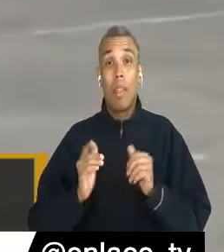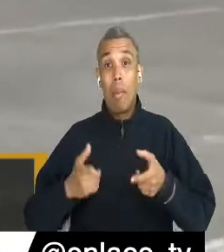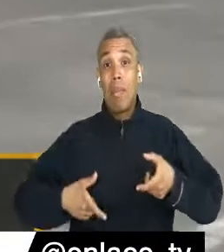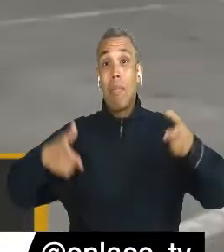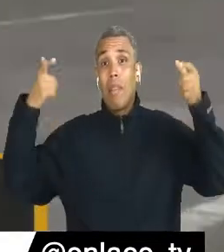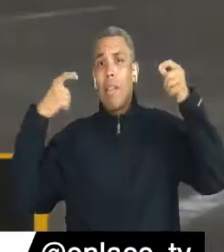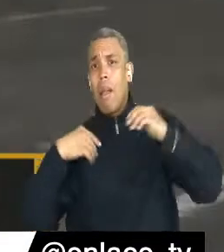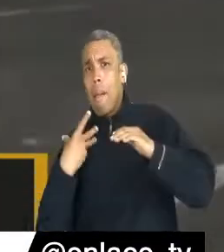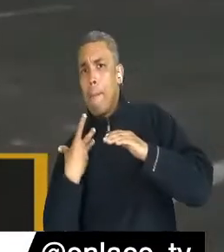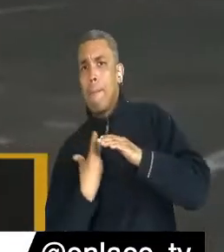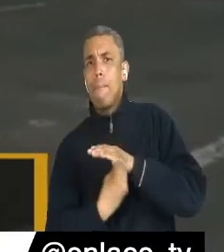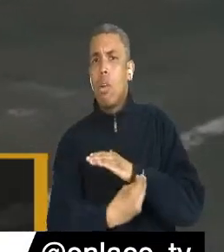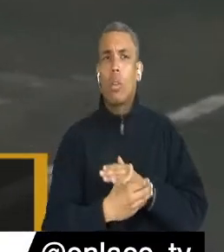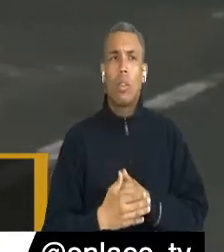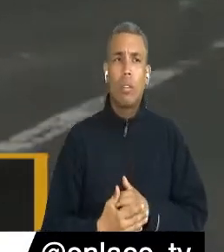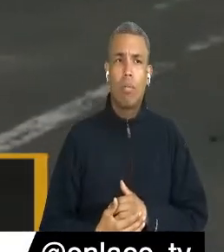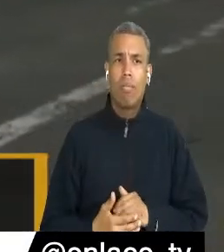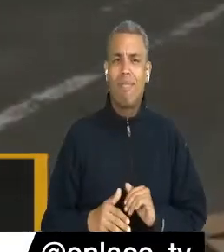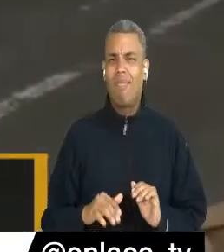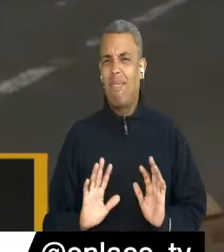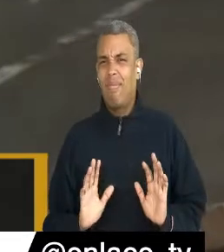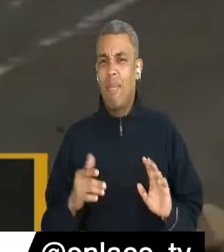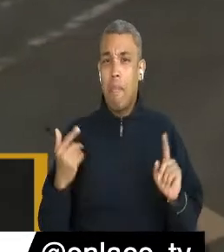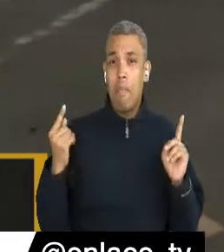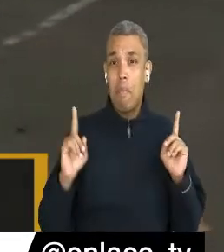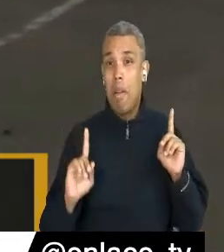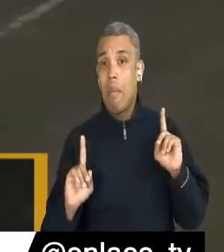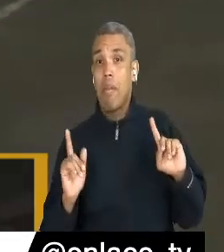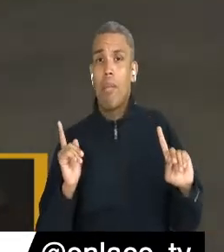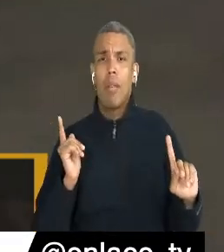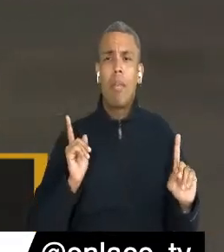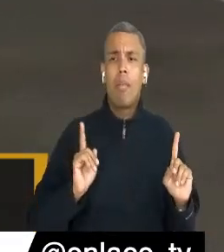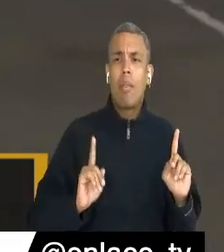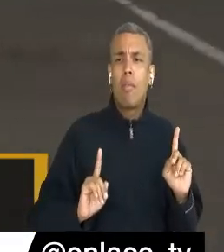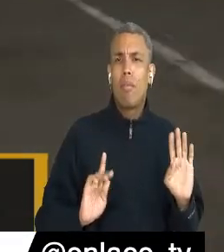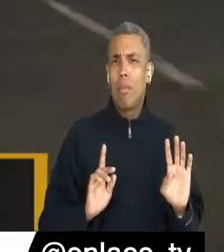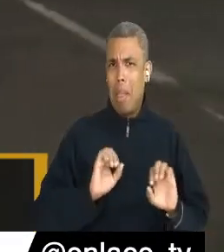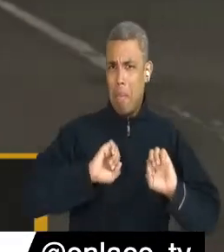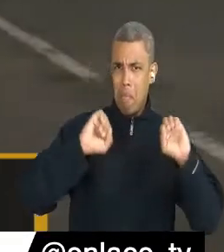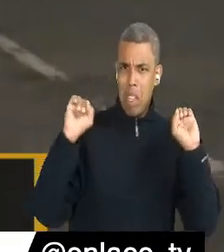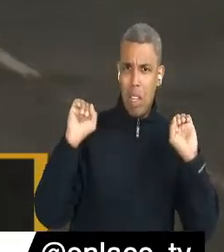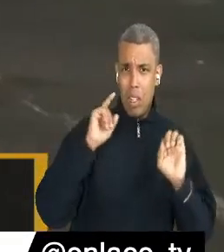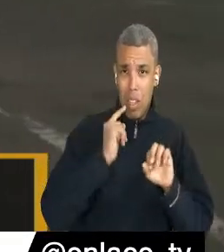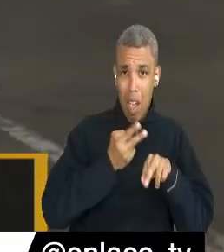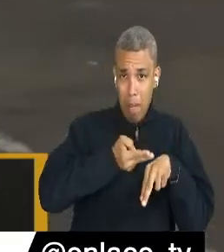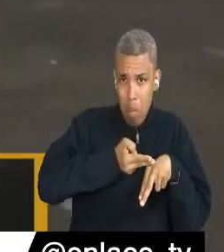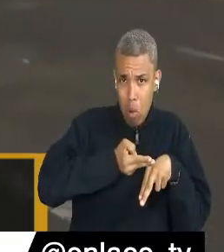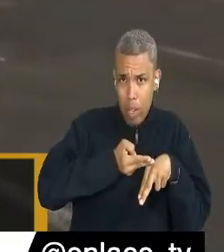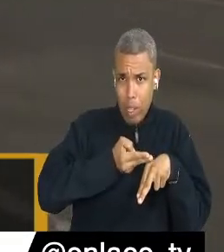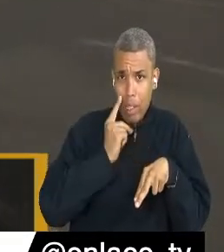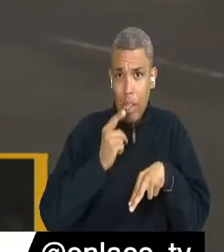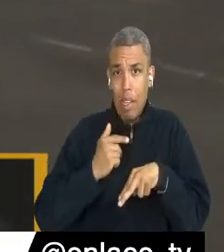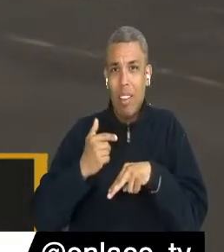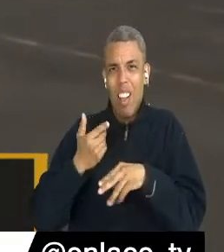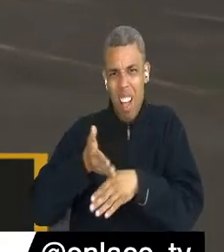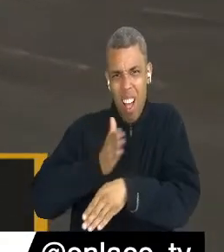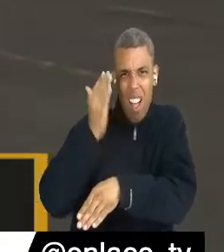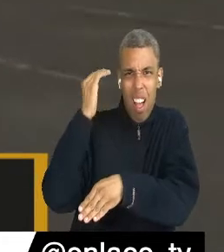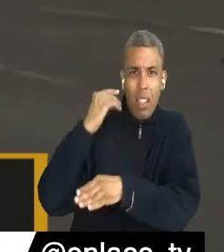bastante solo, la verdad. Poca asistencia del público, aunque esta mañana se anunciaba que habían vendidas ya 36 mil boletas para